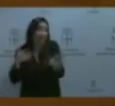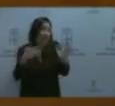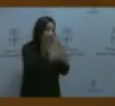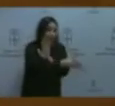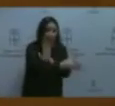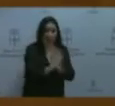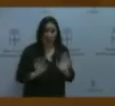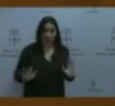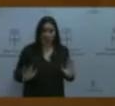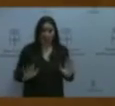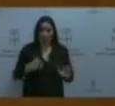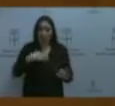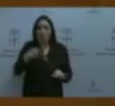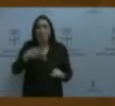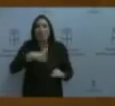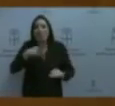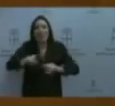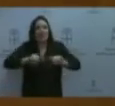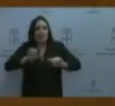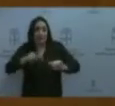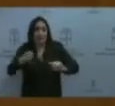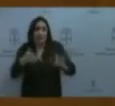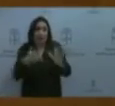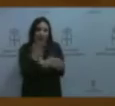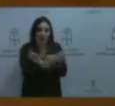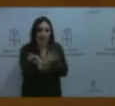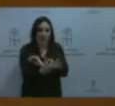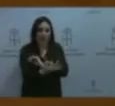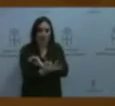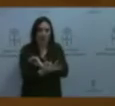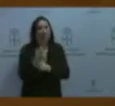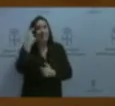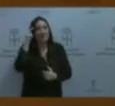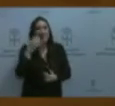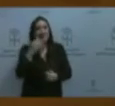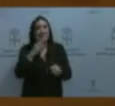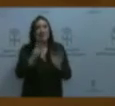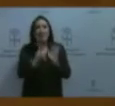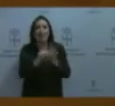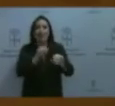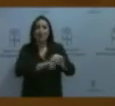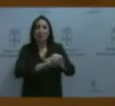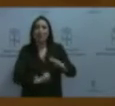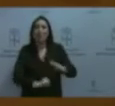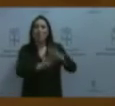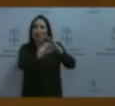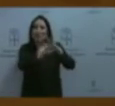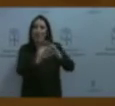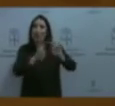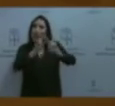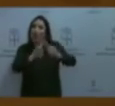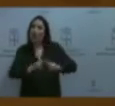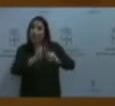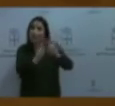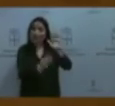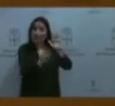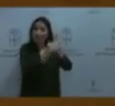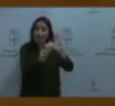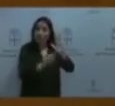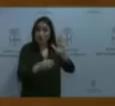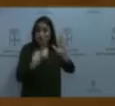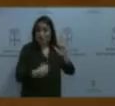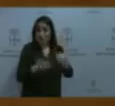responsable. Pues bien, saber si incluiría en este decreto de tiempos máximos esta auditoría de la que faló usted